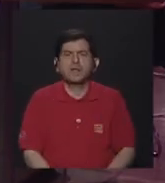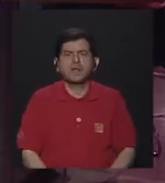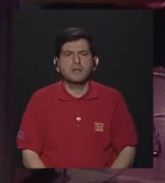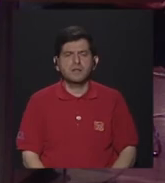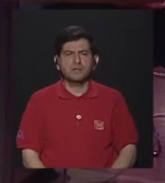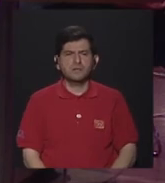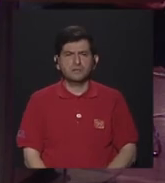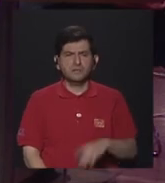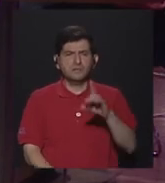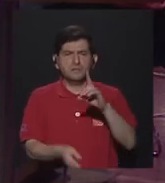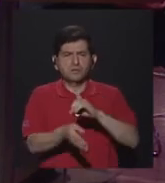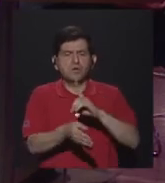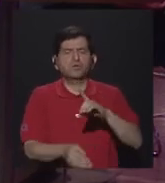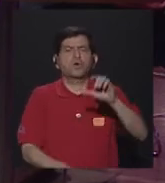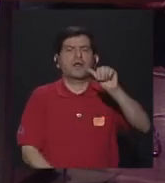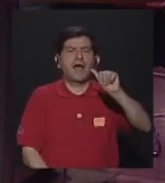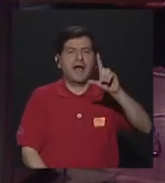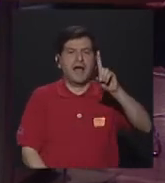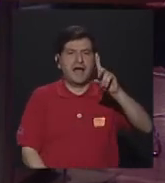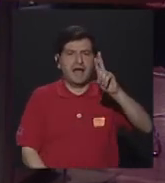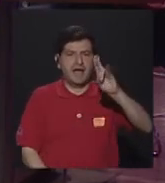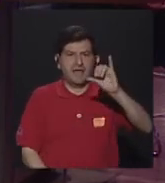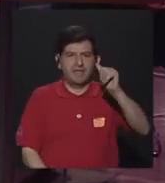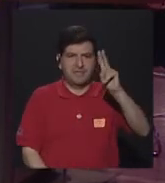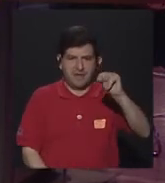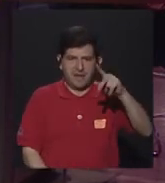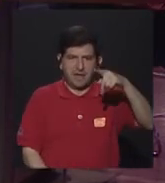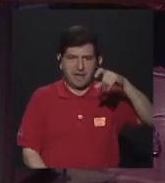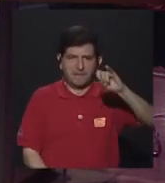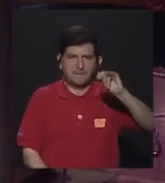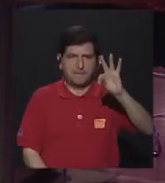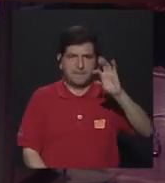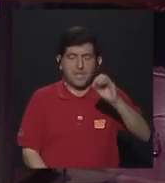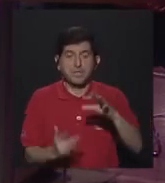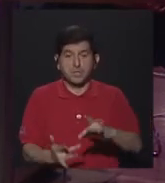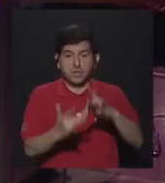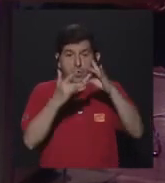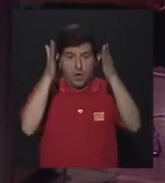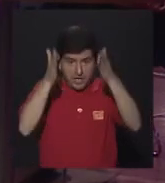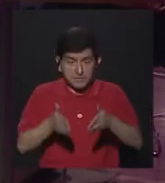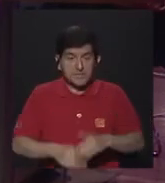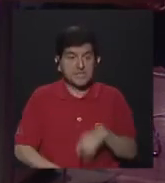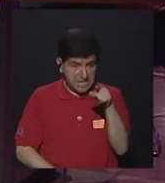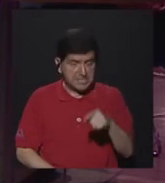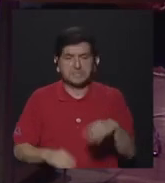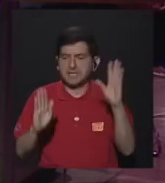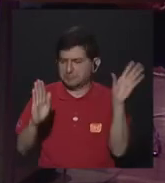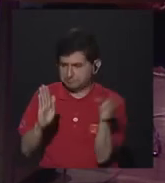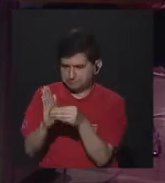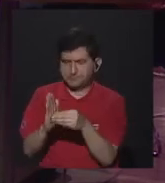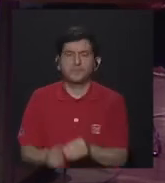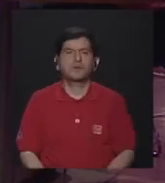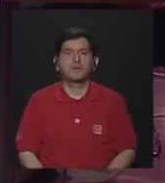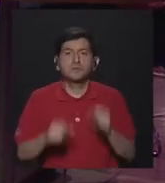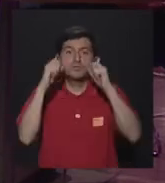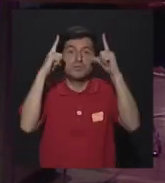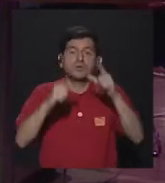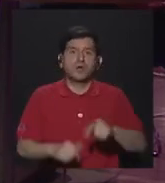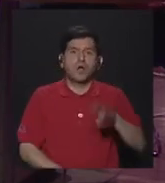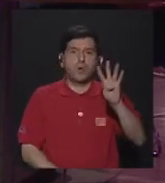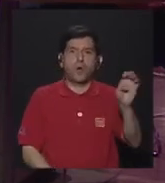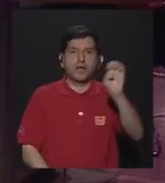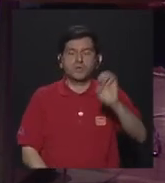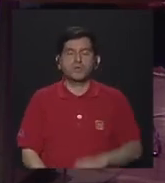adrián pintó experto en esta en esta temática sorpresivamente la rectoría del 4 de enero se